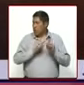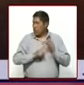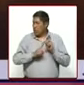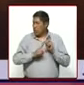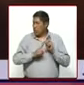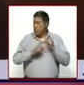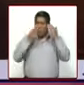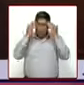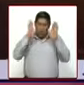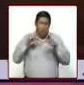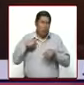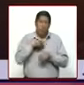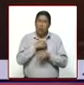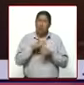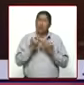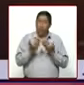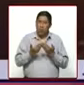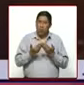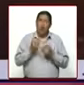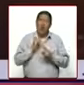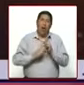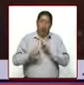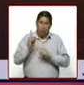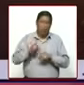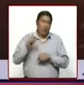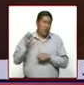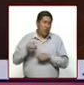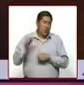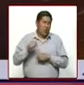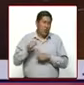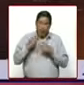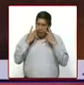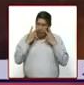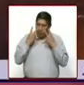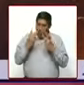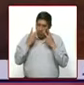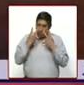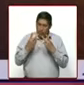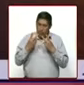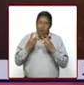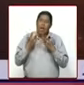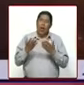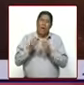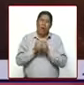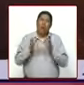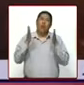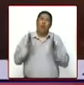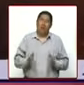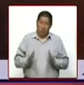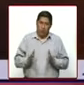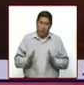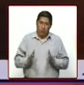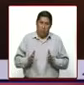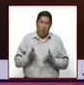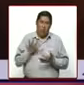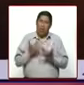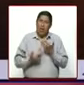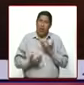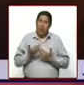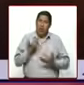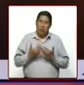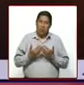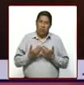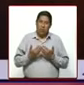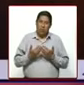no sabemos cómo han empezado, pero sí, algunas hemos estado viendo que algunos compañeros han quemado su